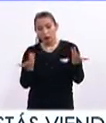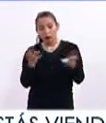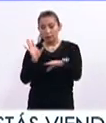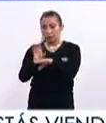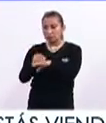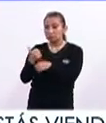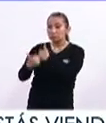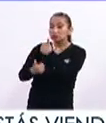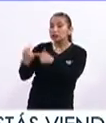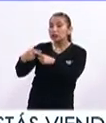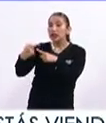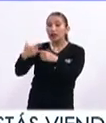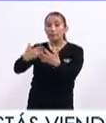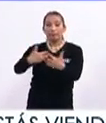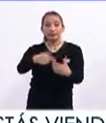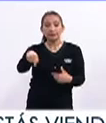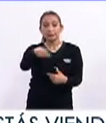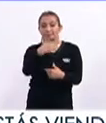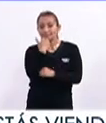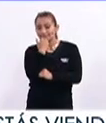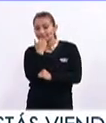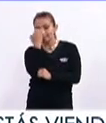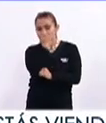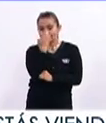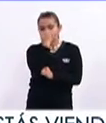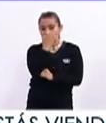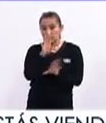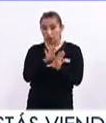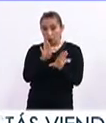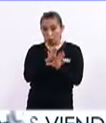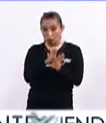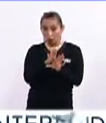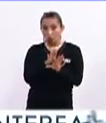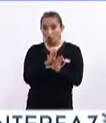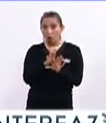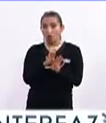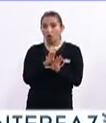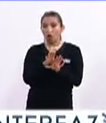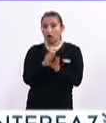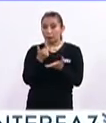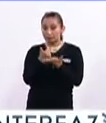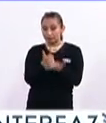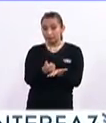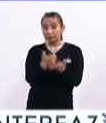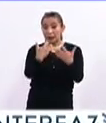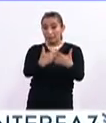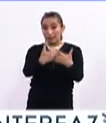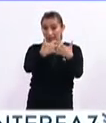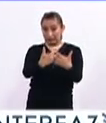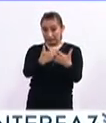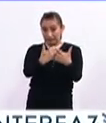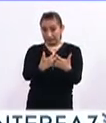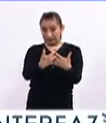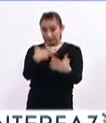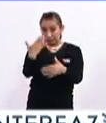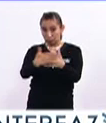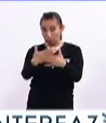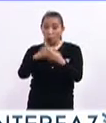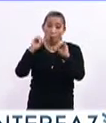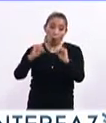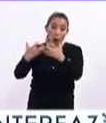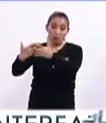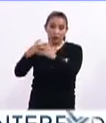licitarse y como contraprestación la empresa o